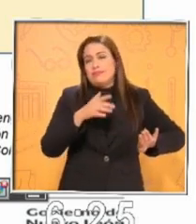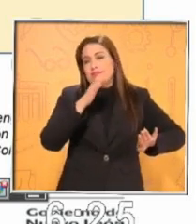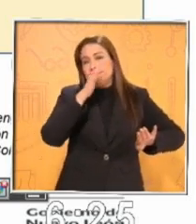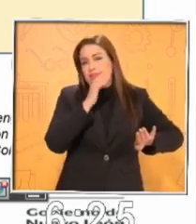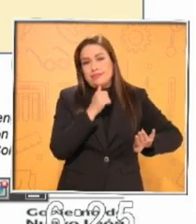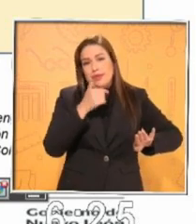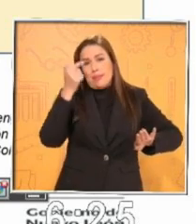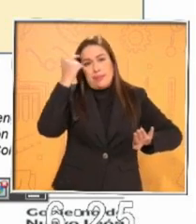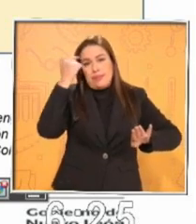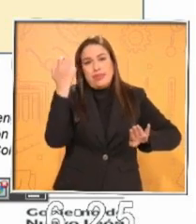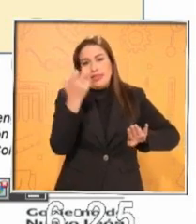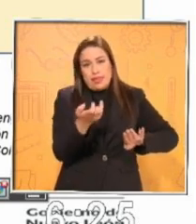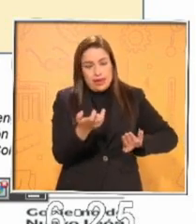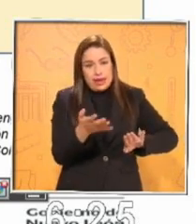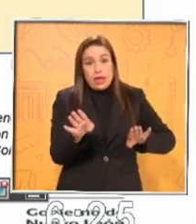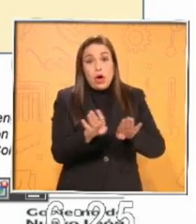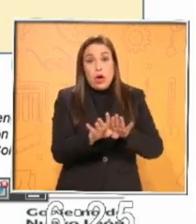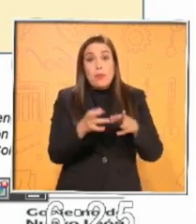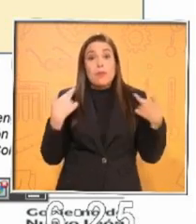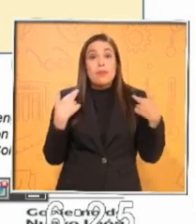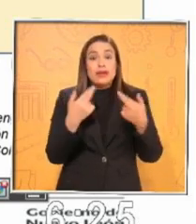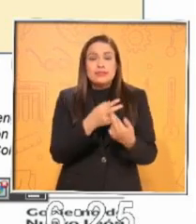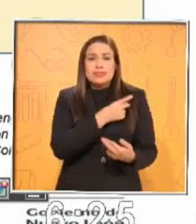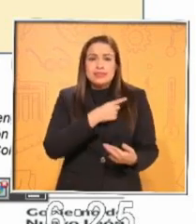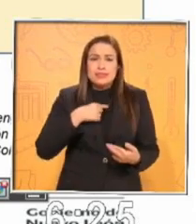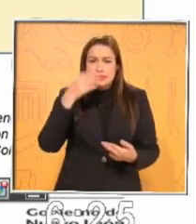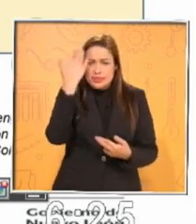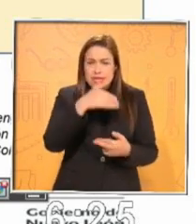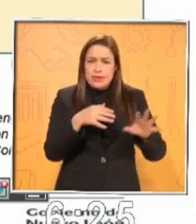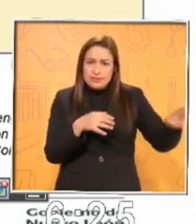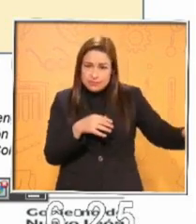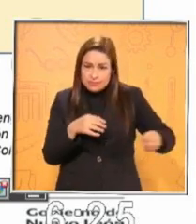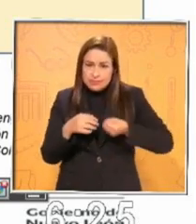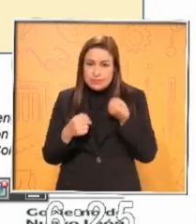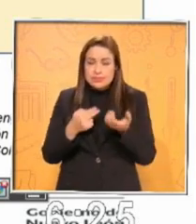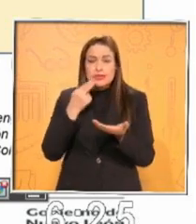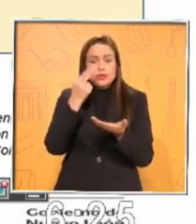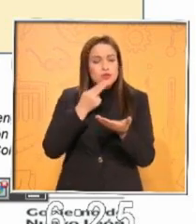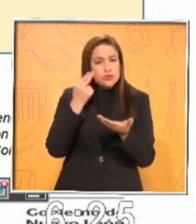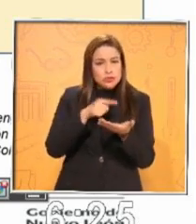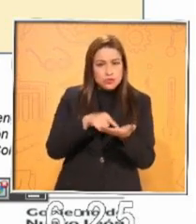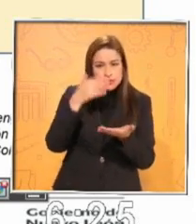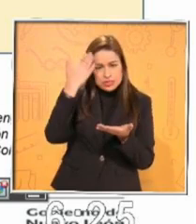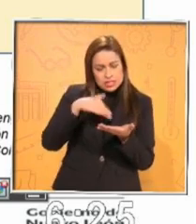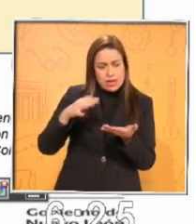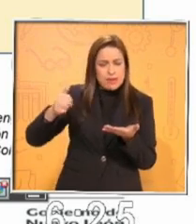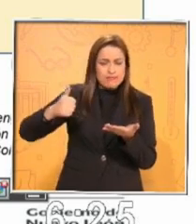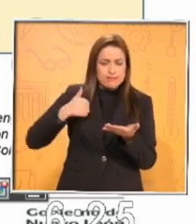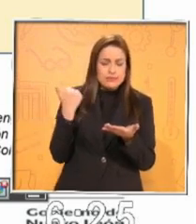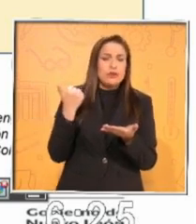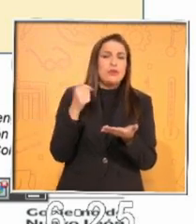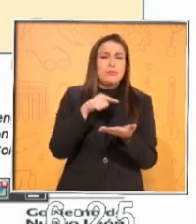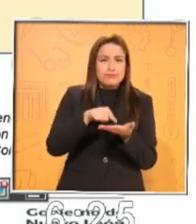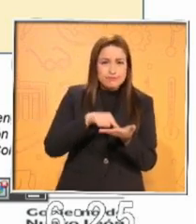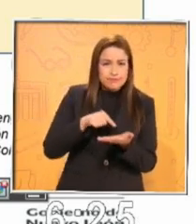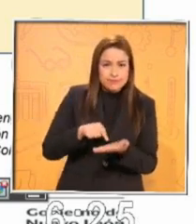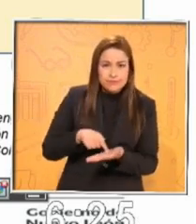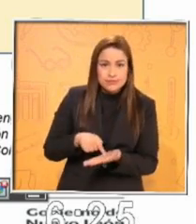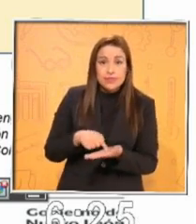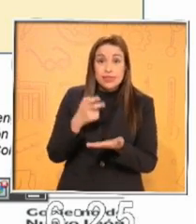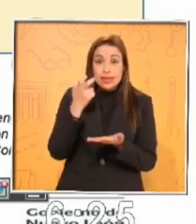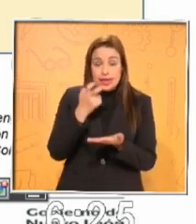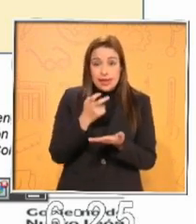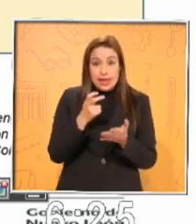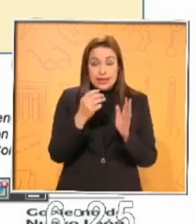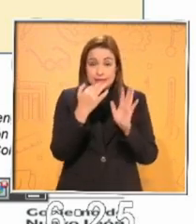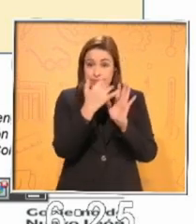Como docentes, debemos apropiarnos de su uso y aprender a sacar todo el provecho del mismo. Este